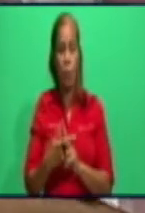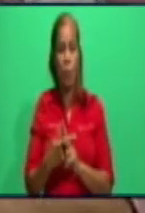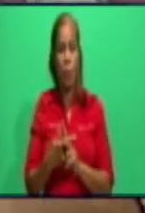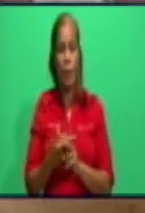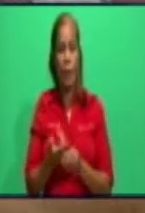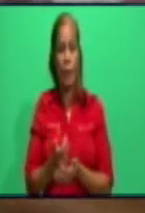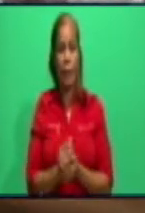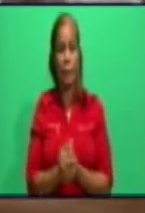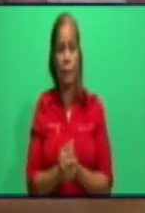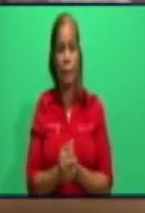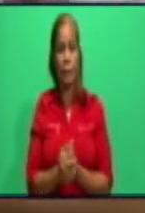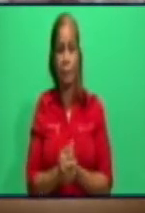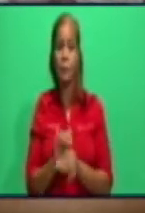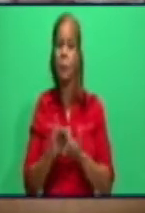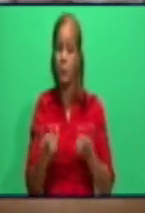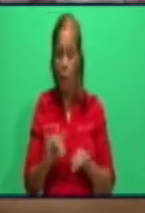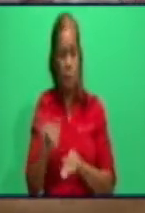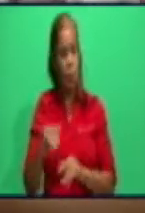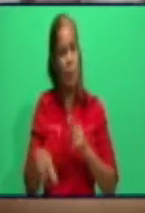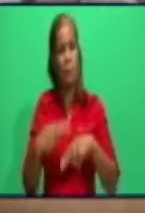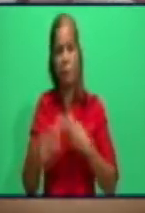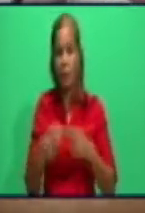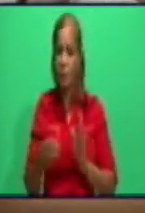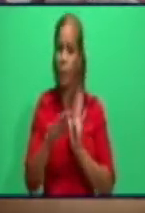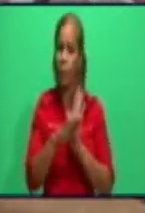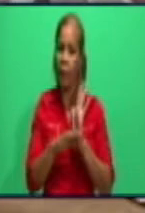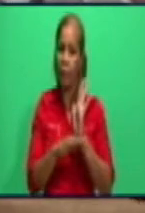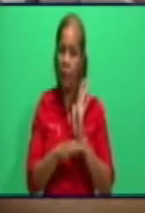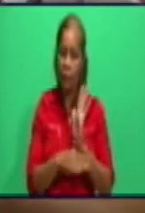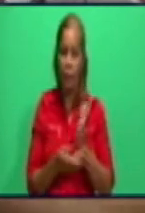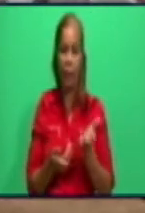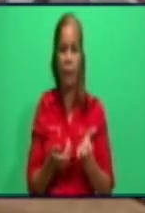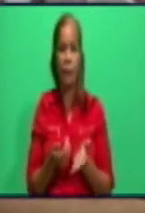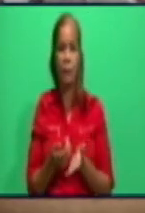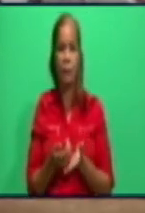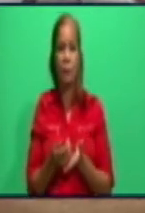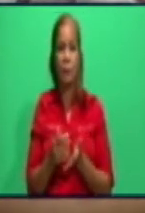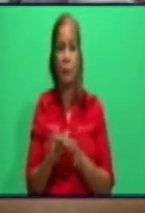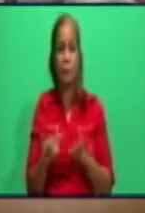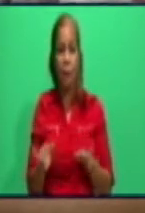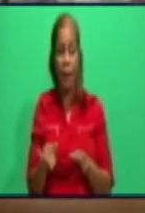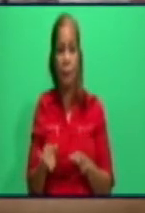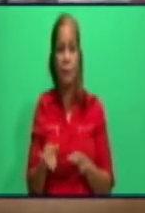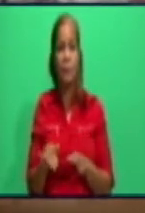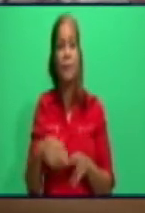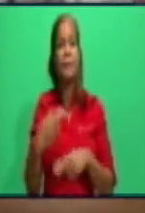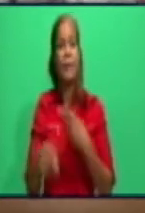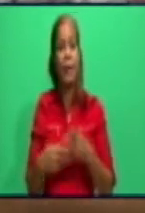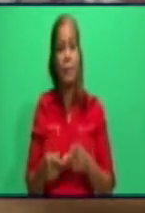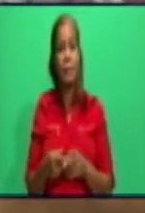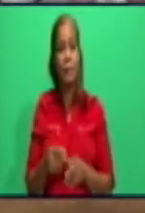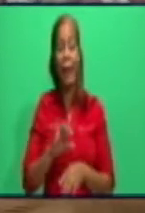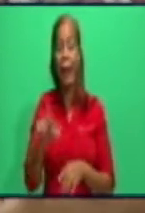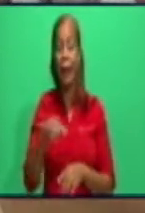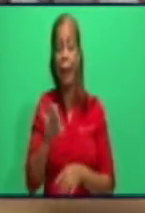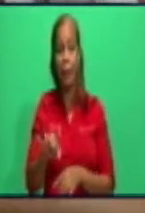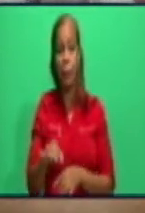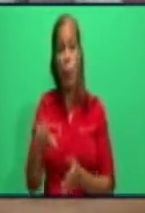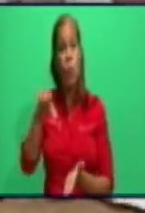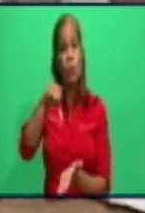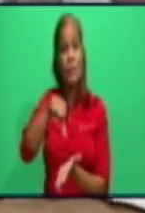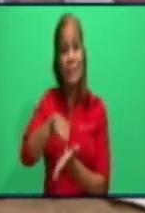diagnostica, Se cumple el protocolo, y en el protocolo de la gestante, una vez diagnosticada, se remite a un centro de confirmado, que es en el Hospital de